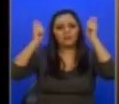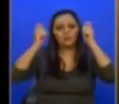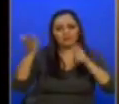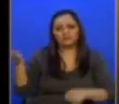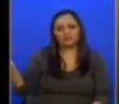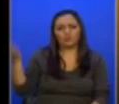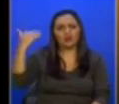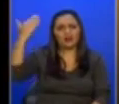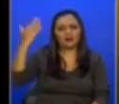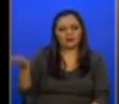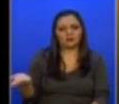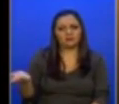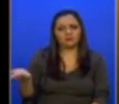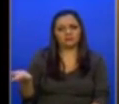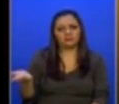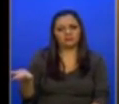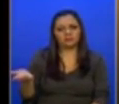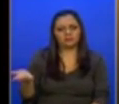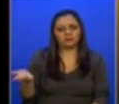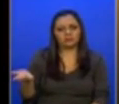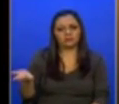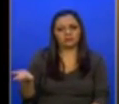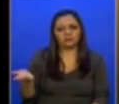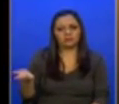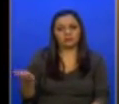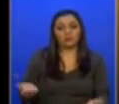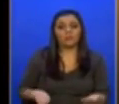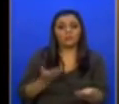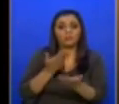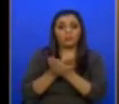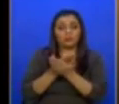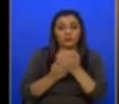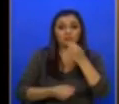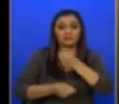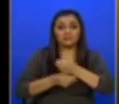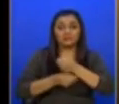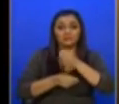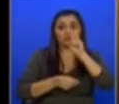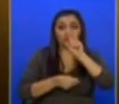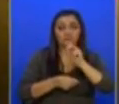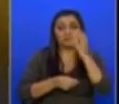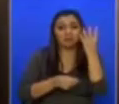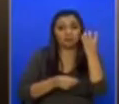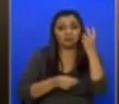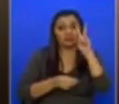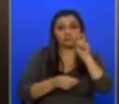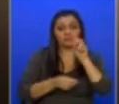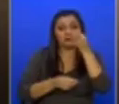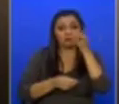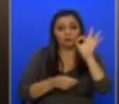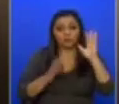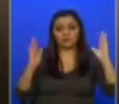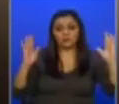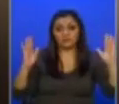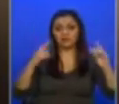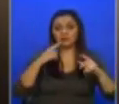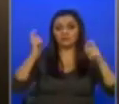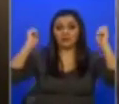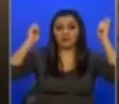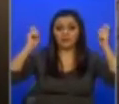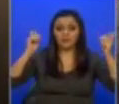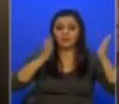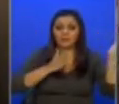actual alcalde social Cristiano. En la propuesta de trabajo 2014-2019 que Johnny Terán entregó en